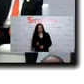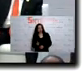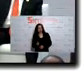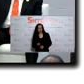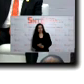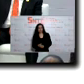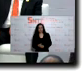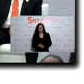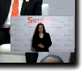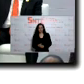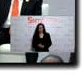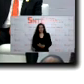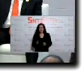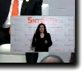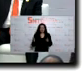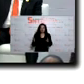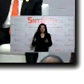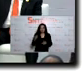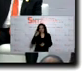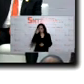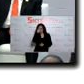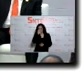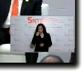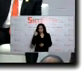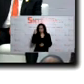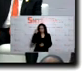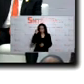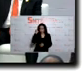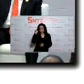en la teoría de las caras de las emociones,